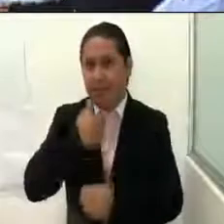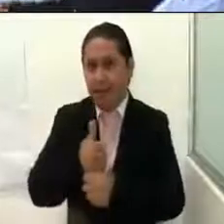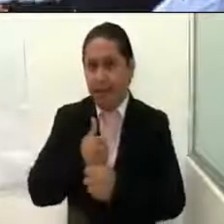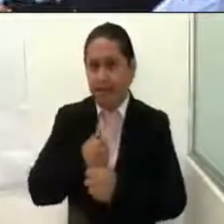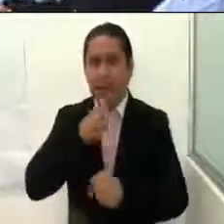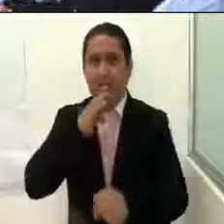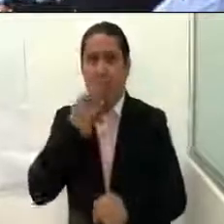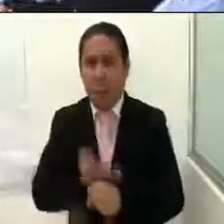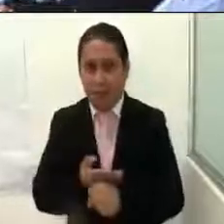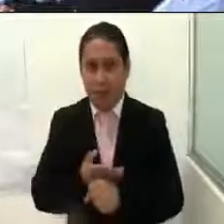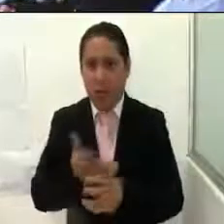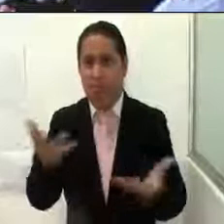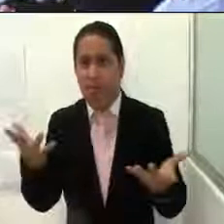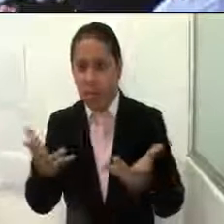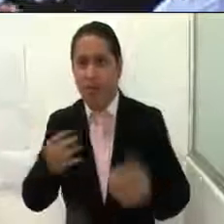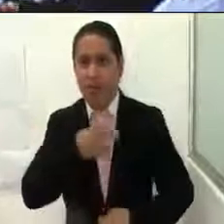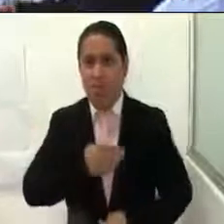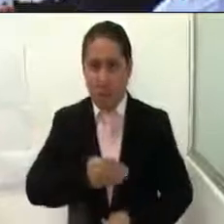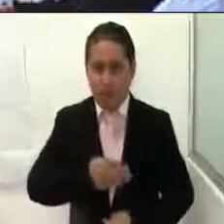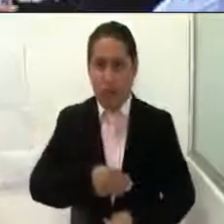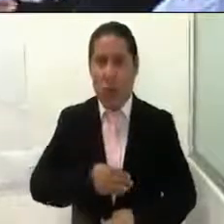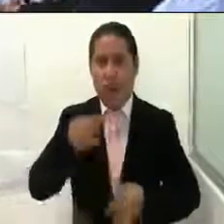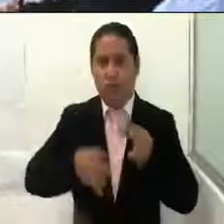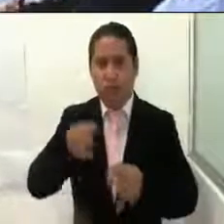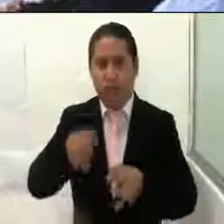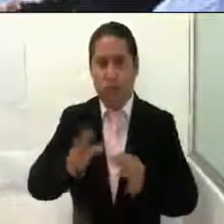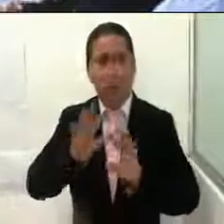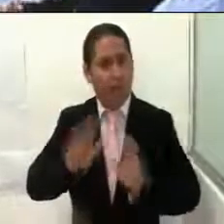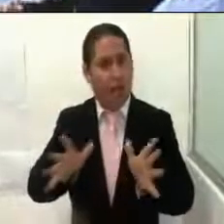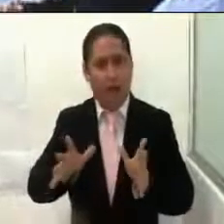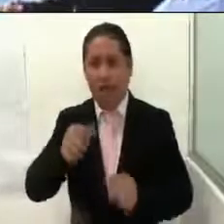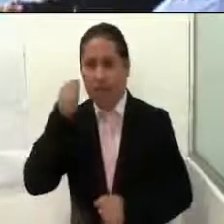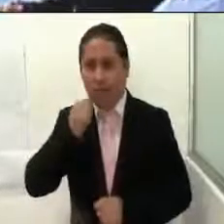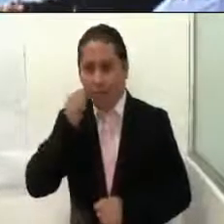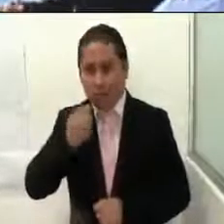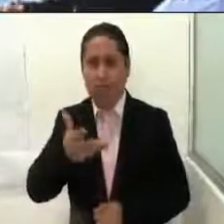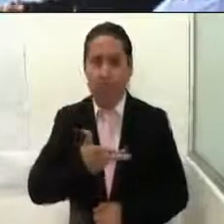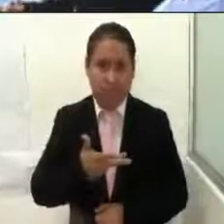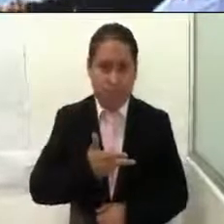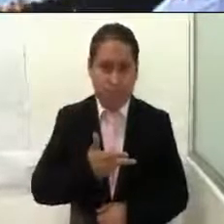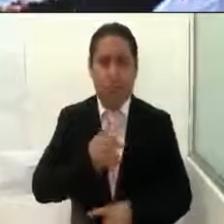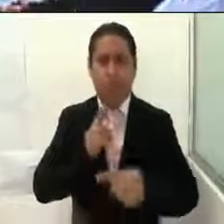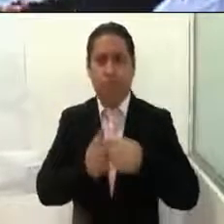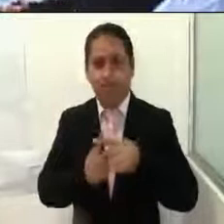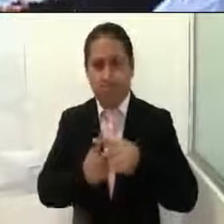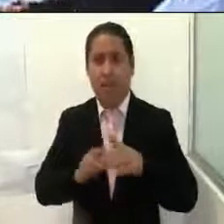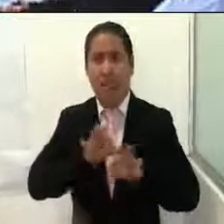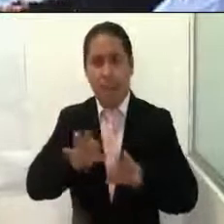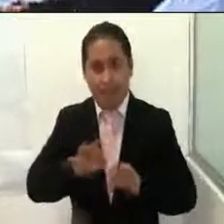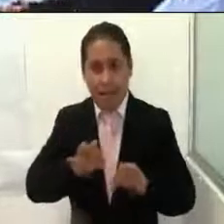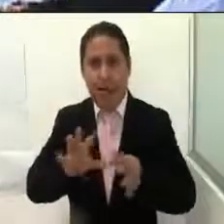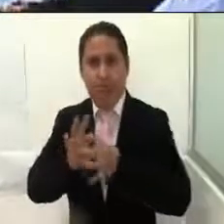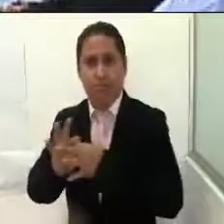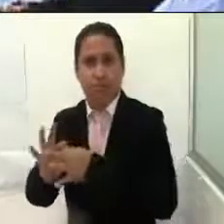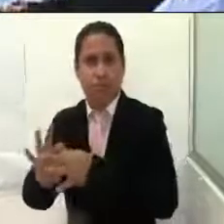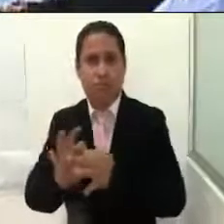y de asistencia legal ha quedado plenamente acreditado que únicamente trabajando en conjunto sociedad